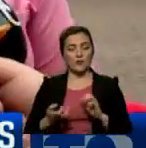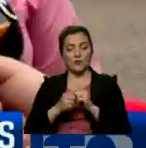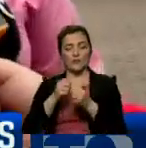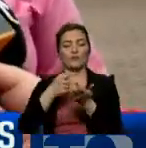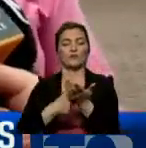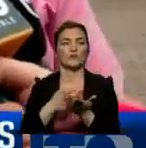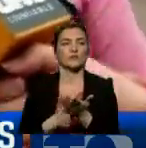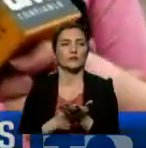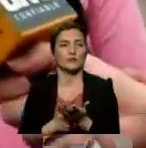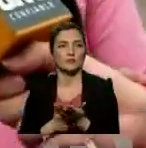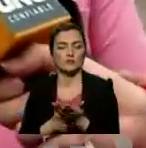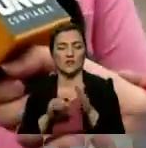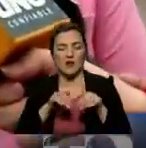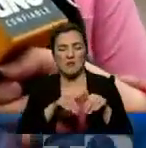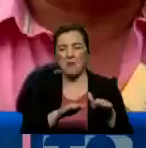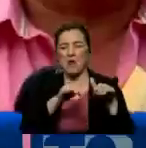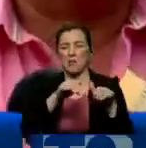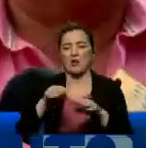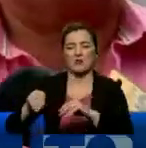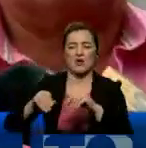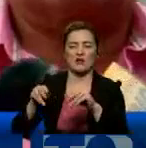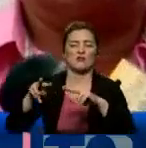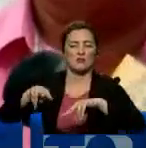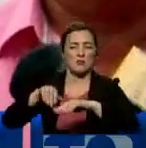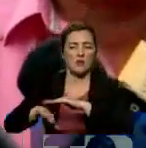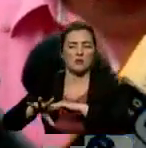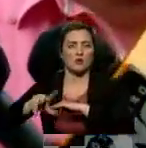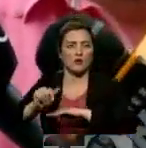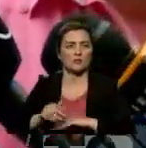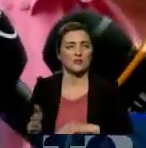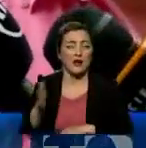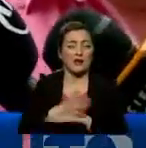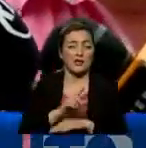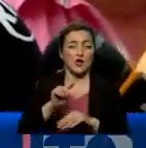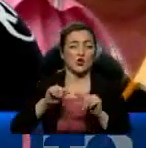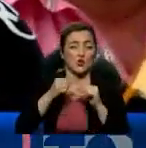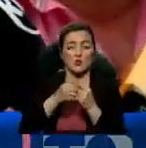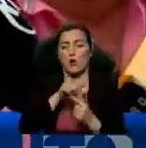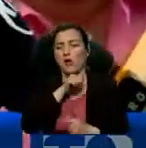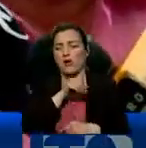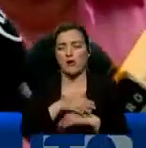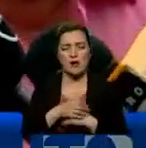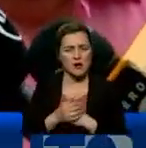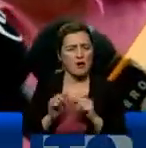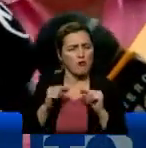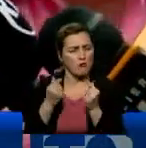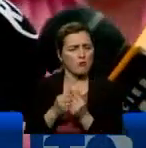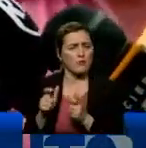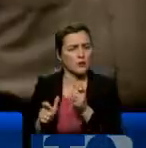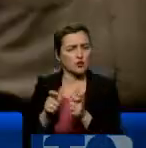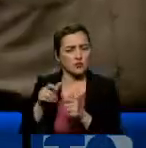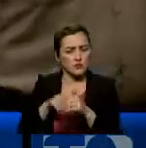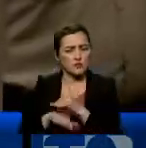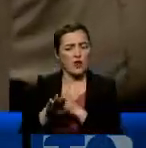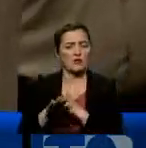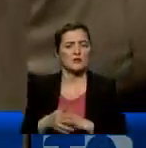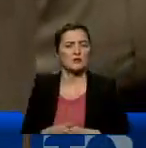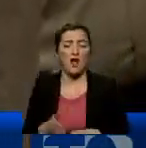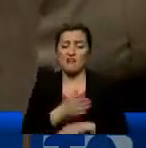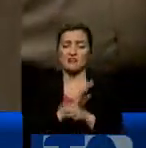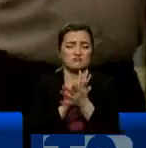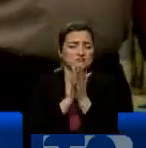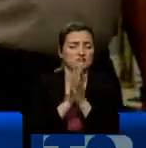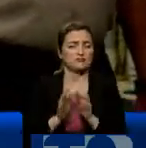no solamente es en el mar, es en tierra. Ahora tenemos bandas que antes no la habían, nos están afectando. Por su parte,